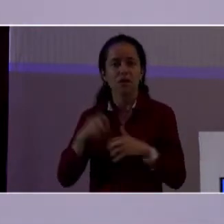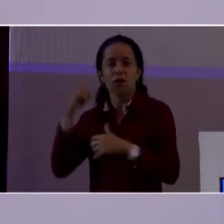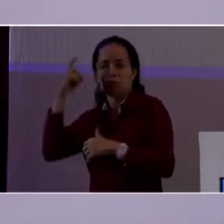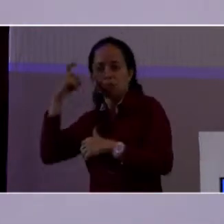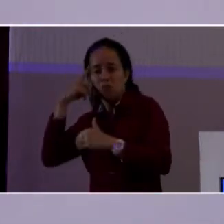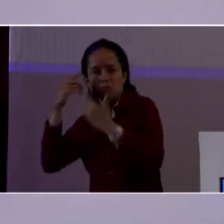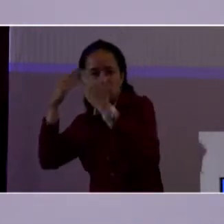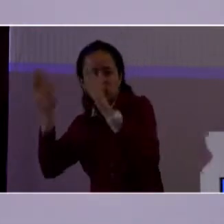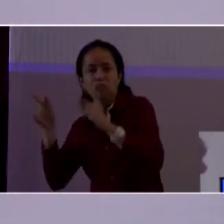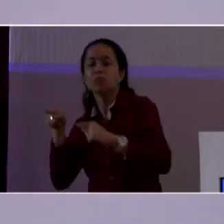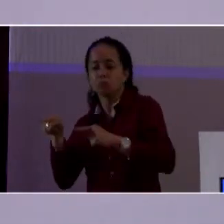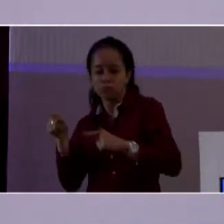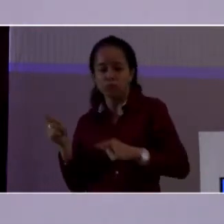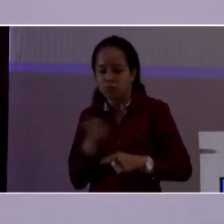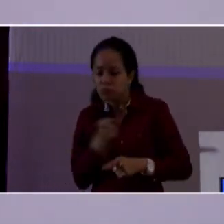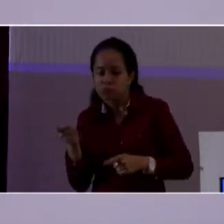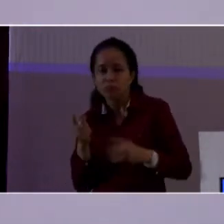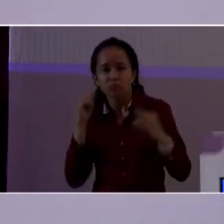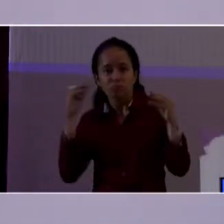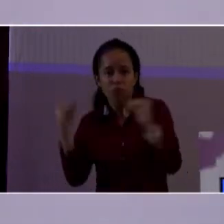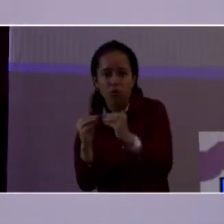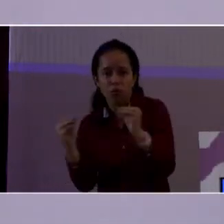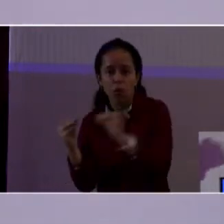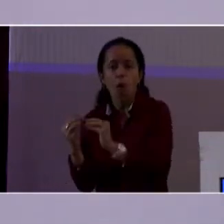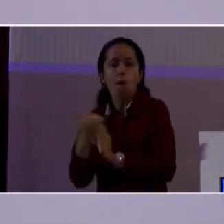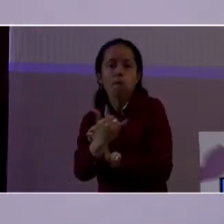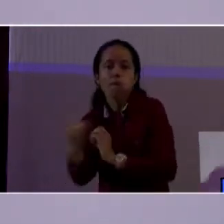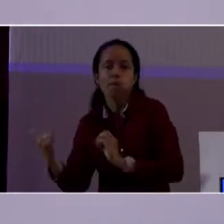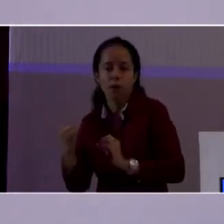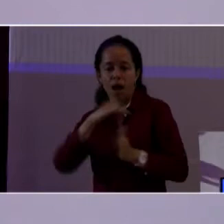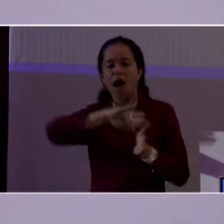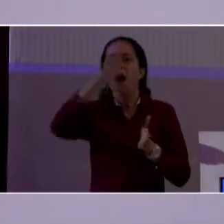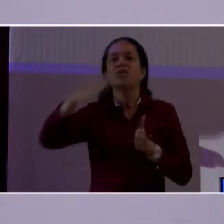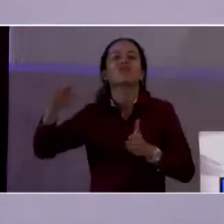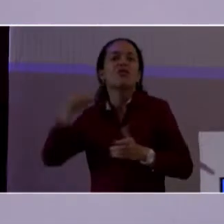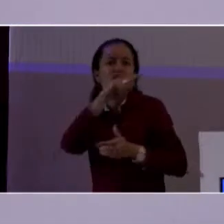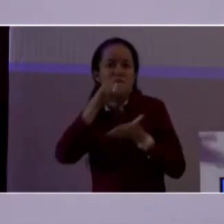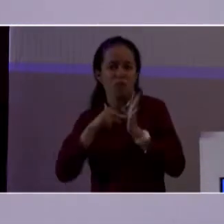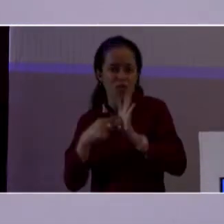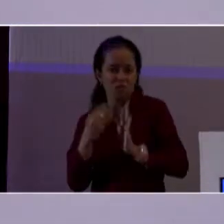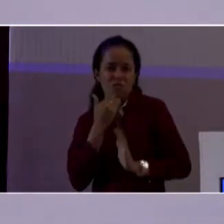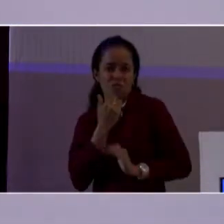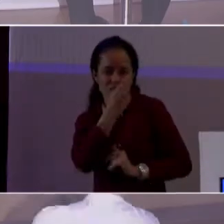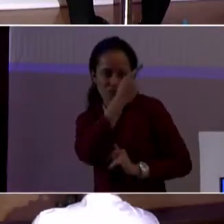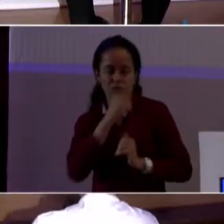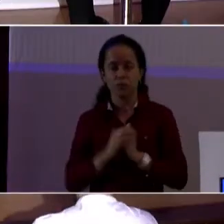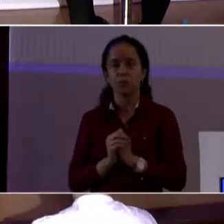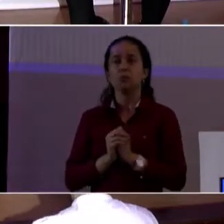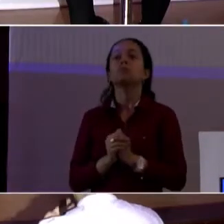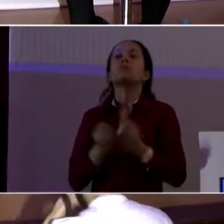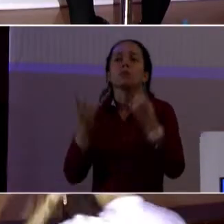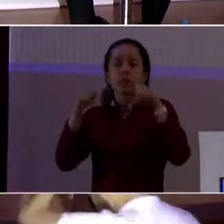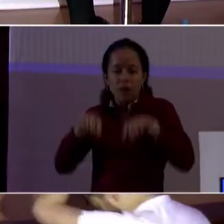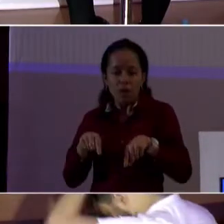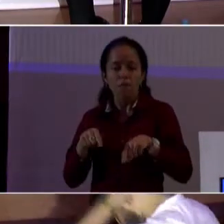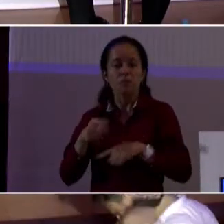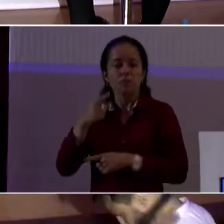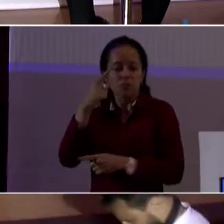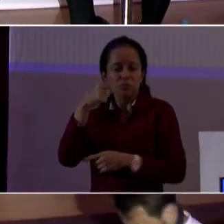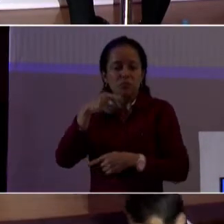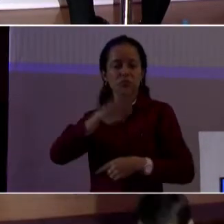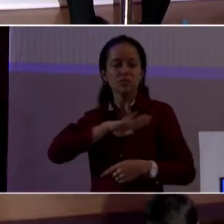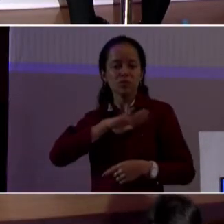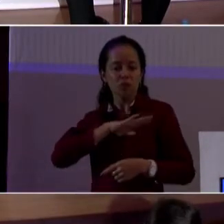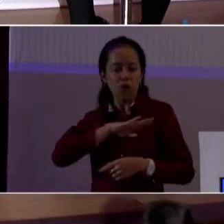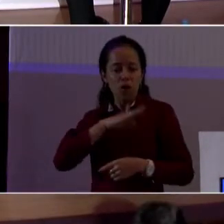cooperación internacional, como pasa en el departamento de Antioquia. Todos esos ejercicios, también los mandatarios locales, donde